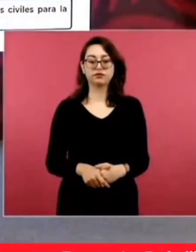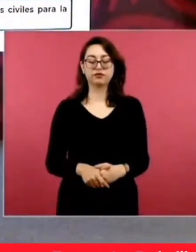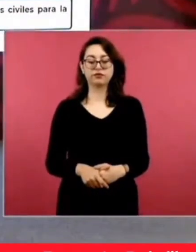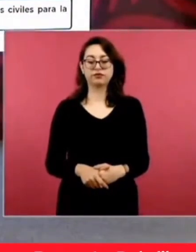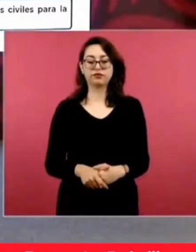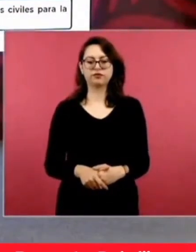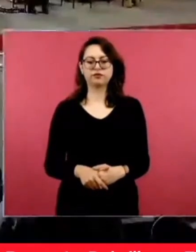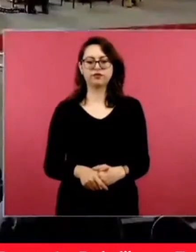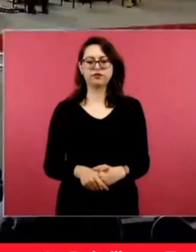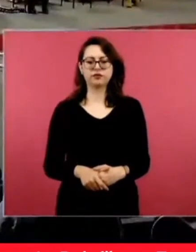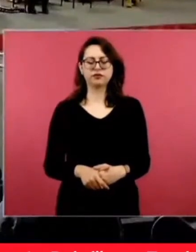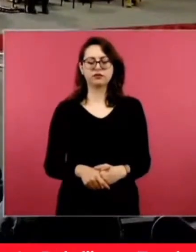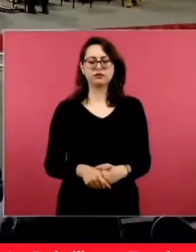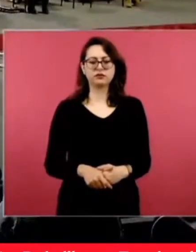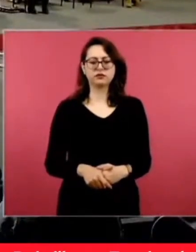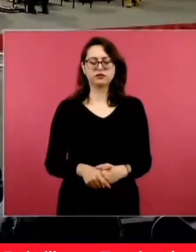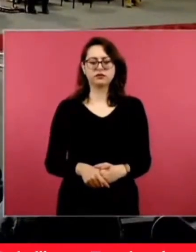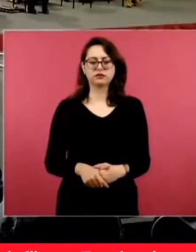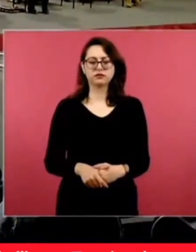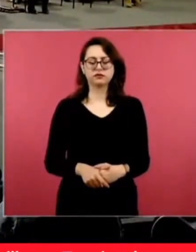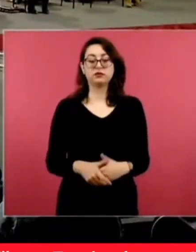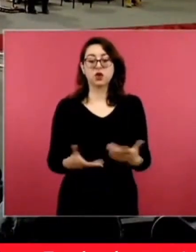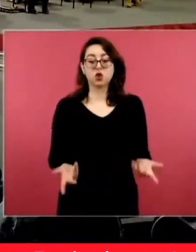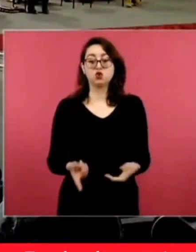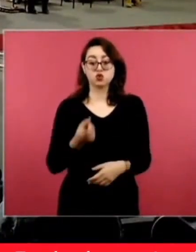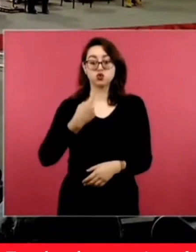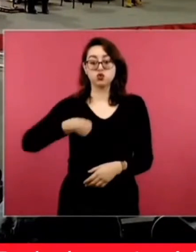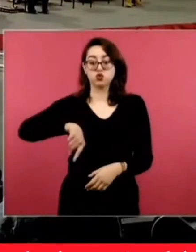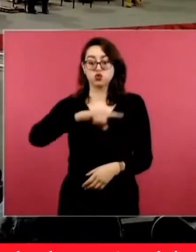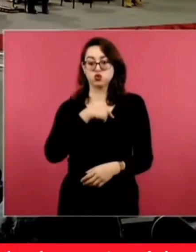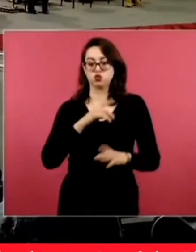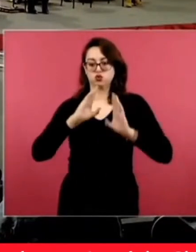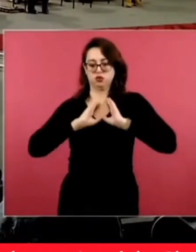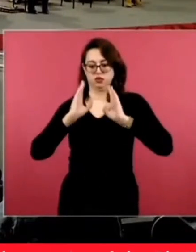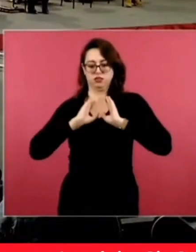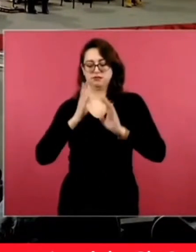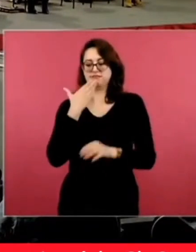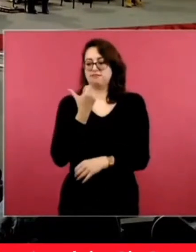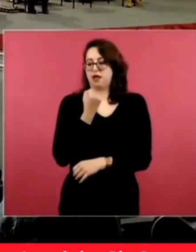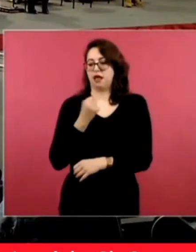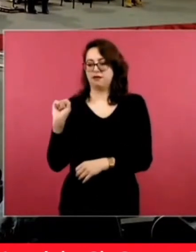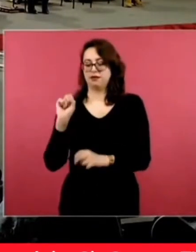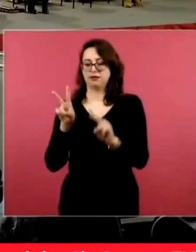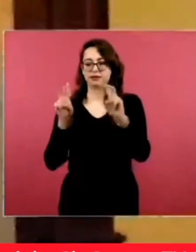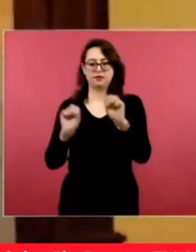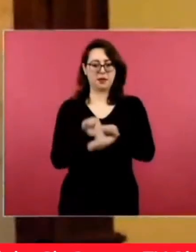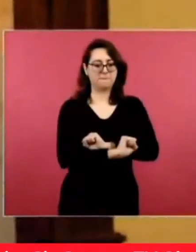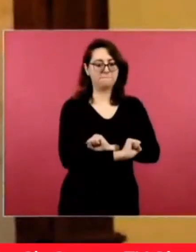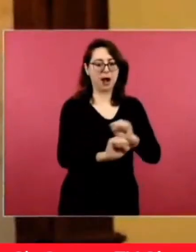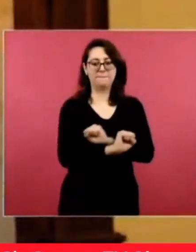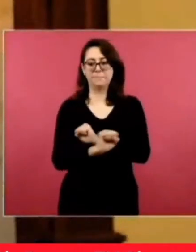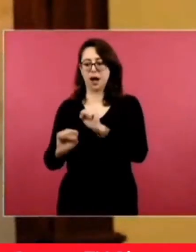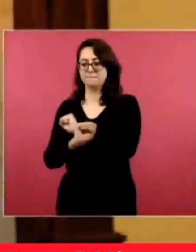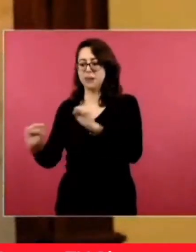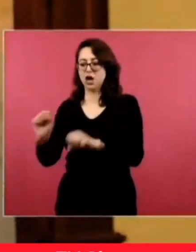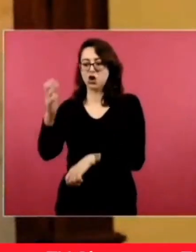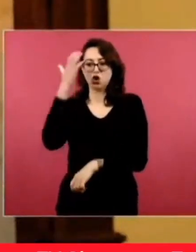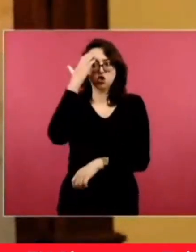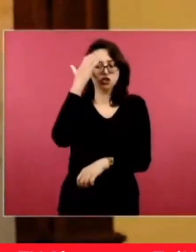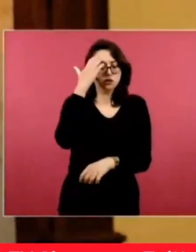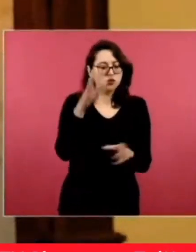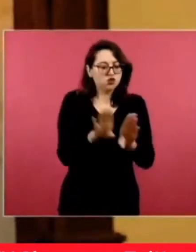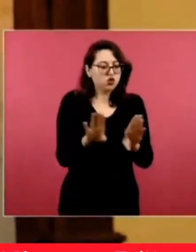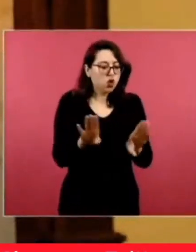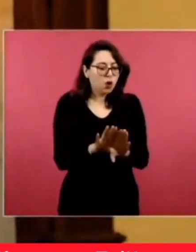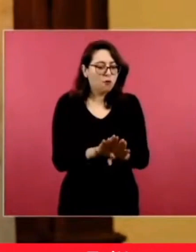Civiles para la desactivación y destrucción de estos artefactos exclusivos el personal de fuerzas armadas tiene